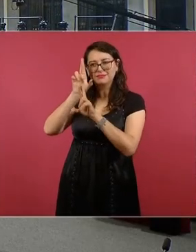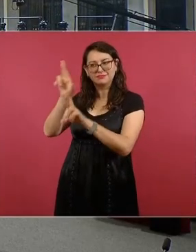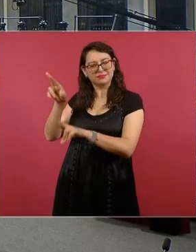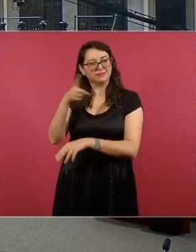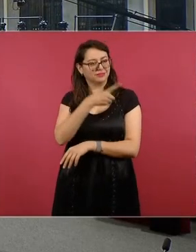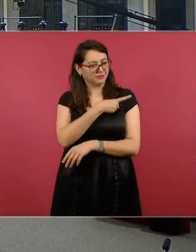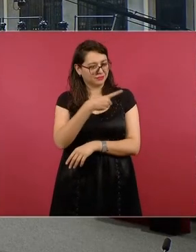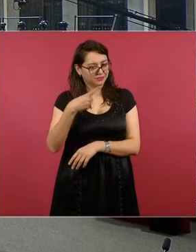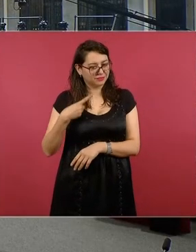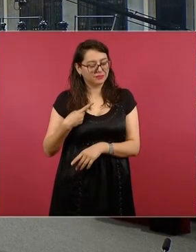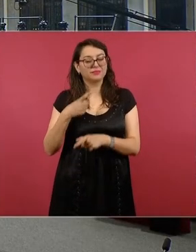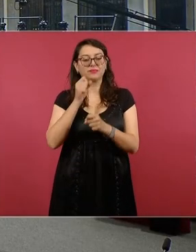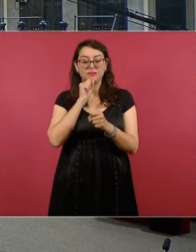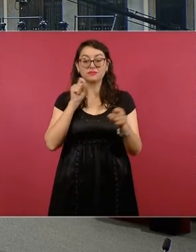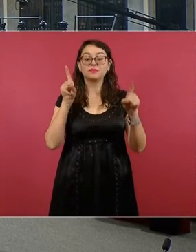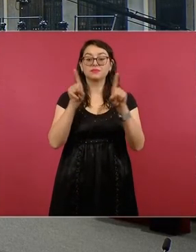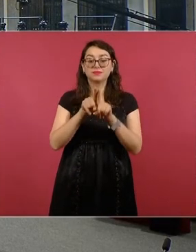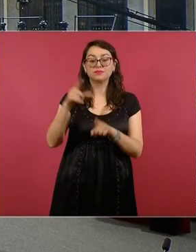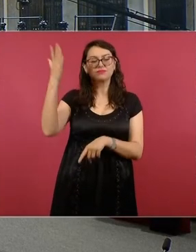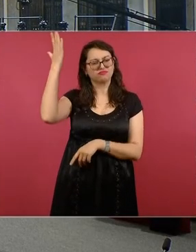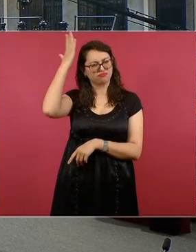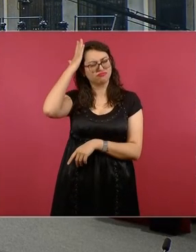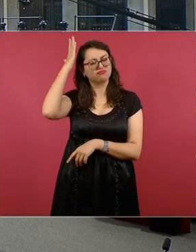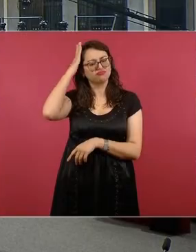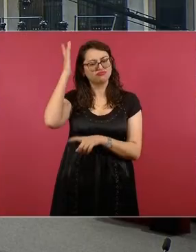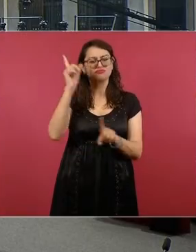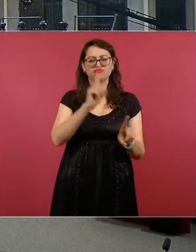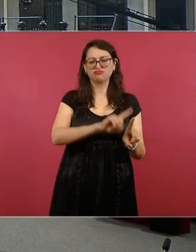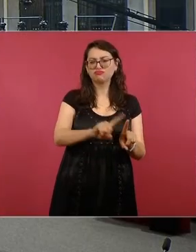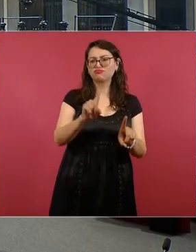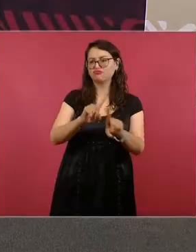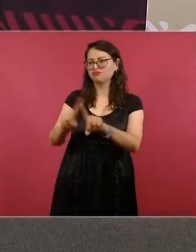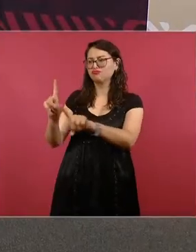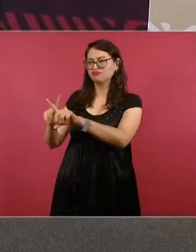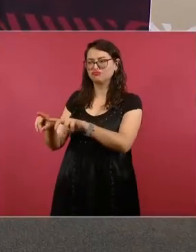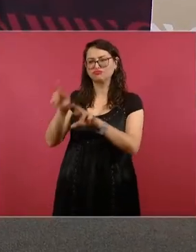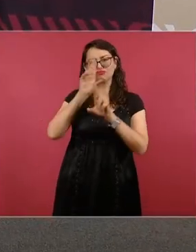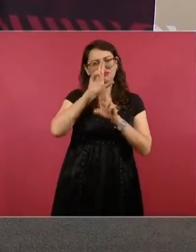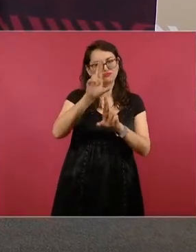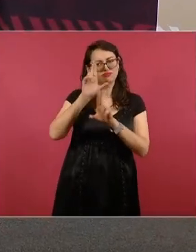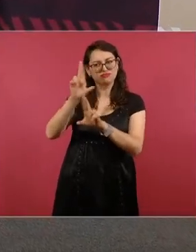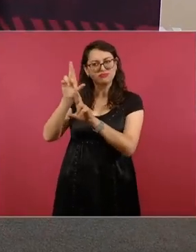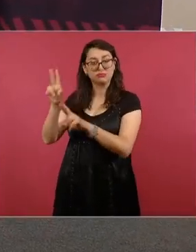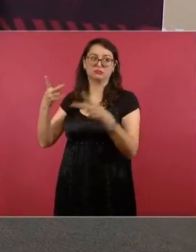también a los dirigentes. O sea, hablaban del finado Chávez.